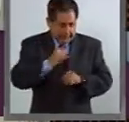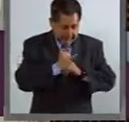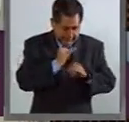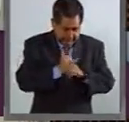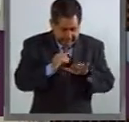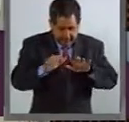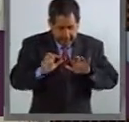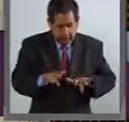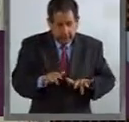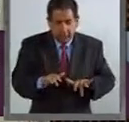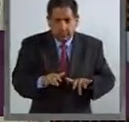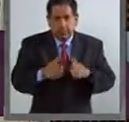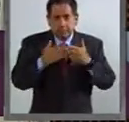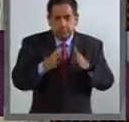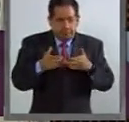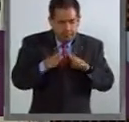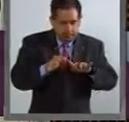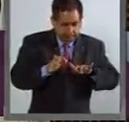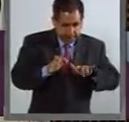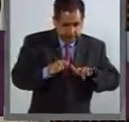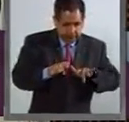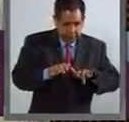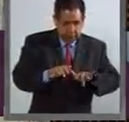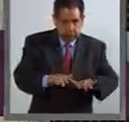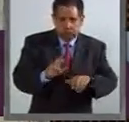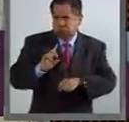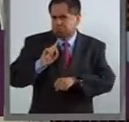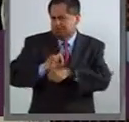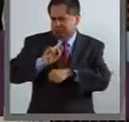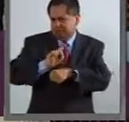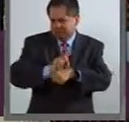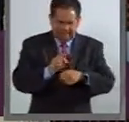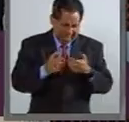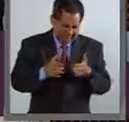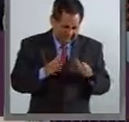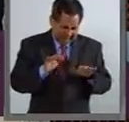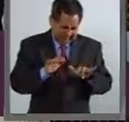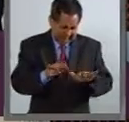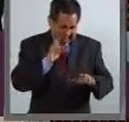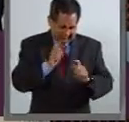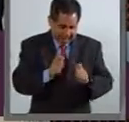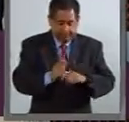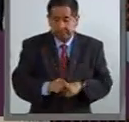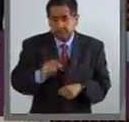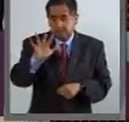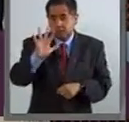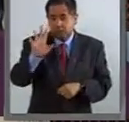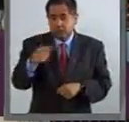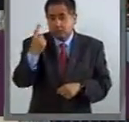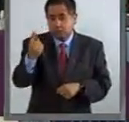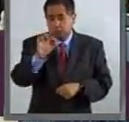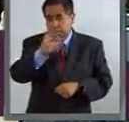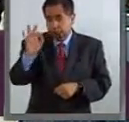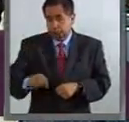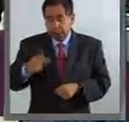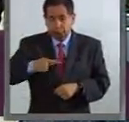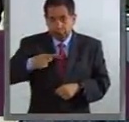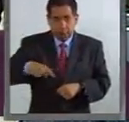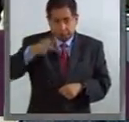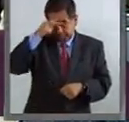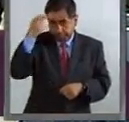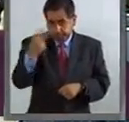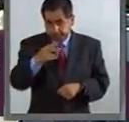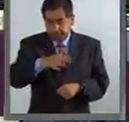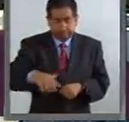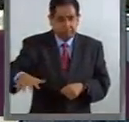internautas ingresa a sus cuentas de redes sociales a diario. El 51% de la población mexicana